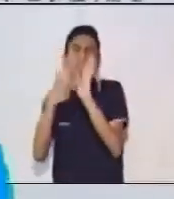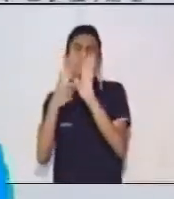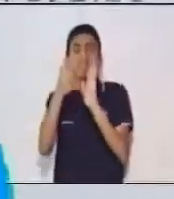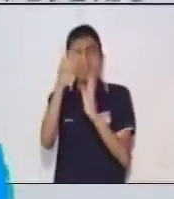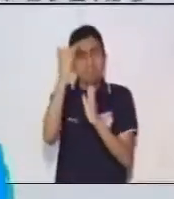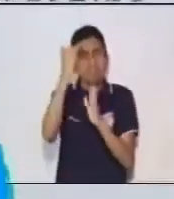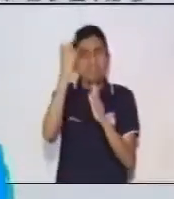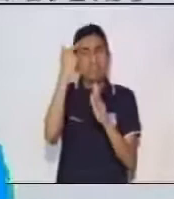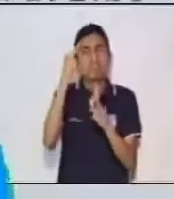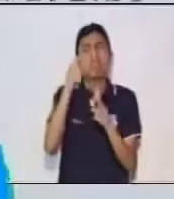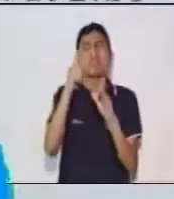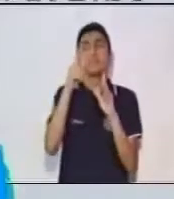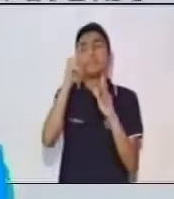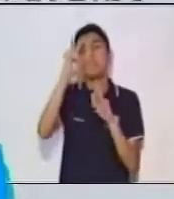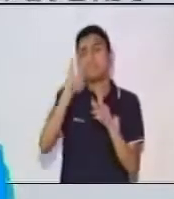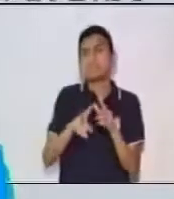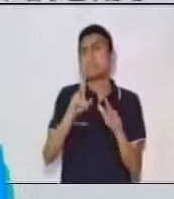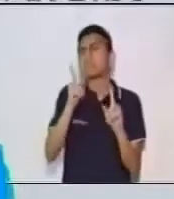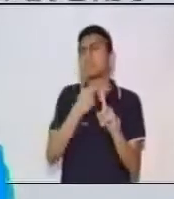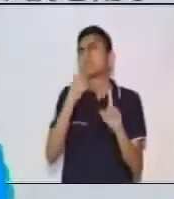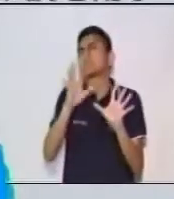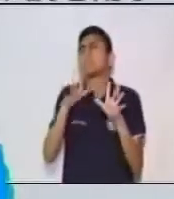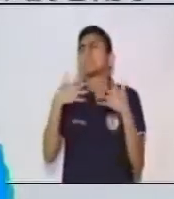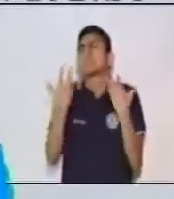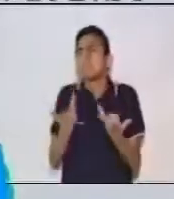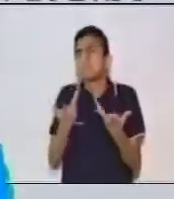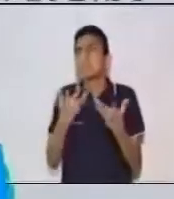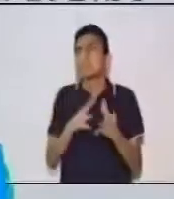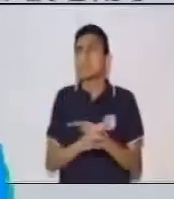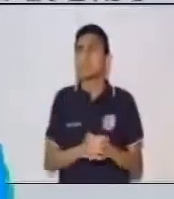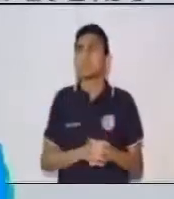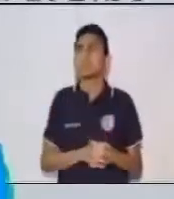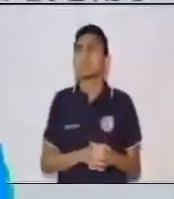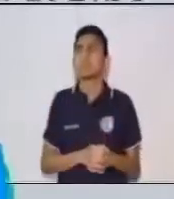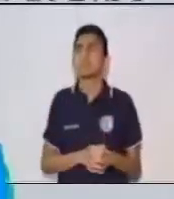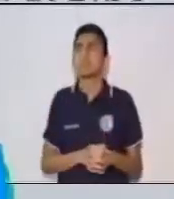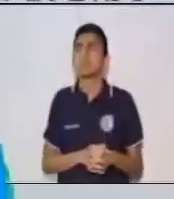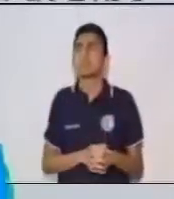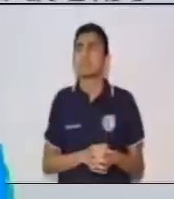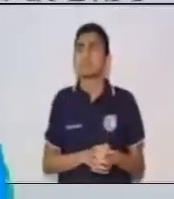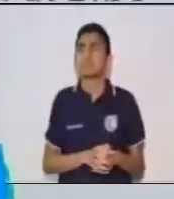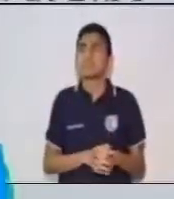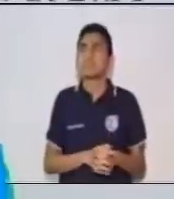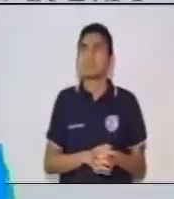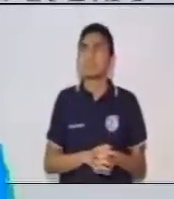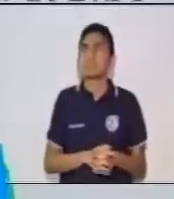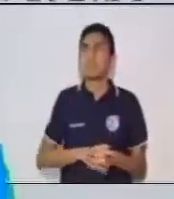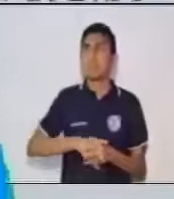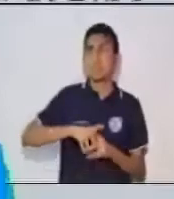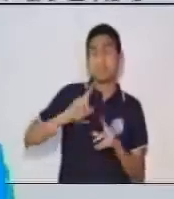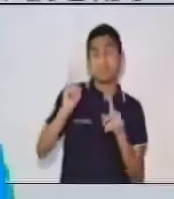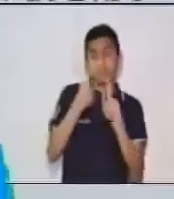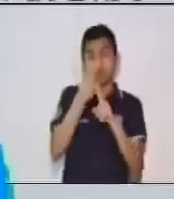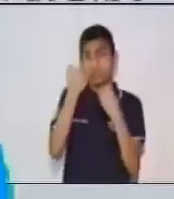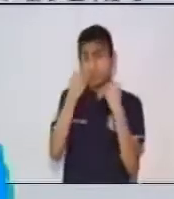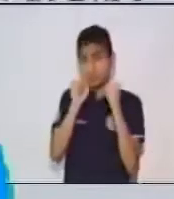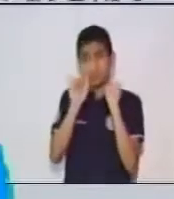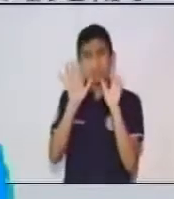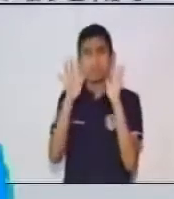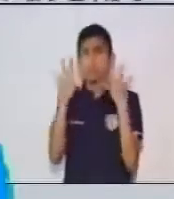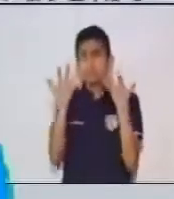para factorizar expresamos como factores. Entonces, lo primero que hacemos